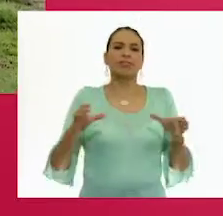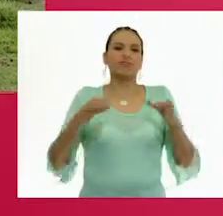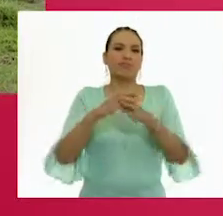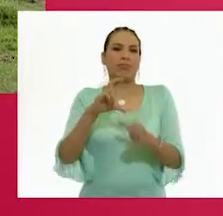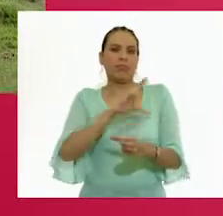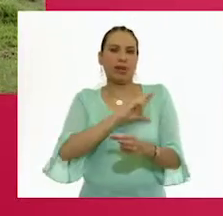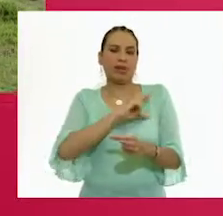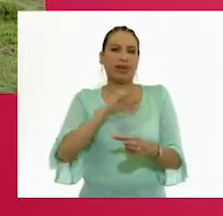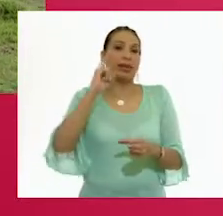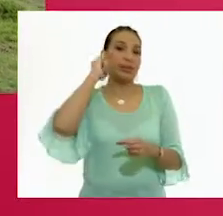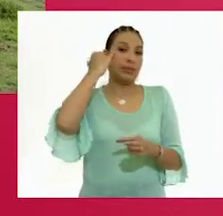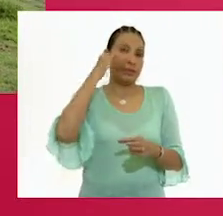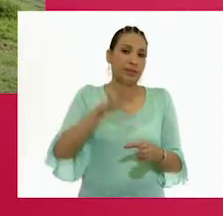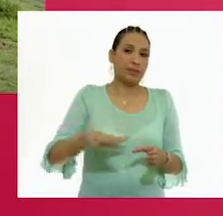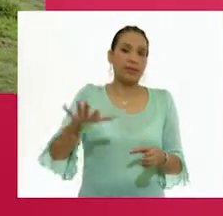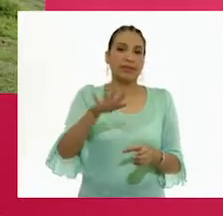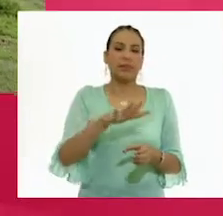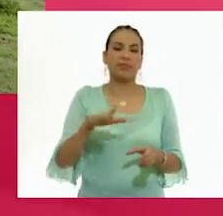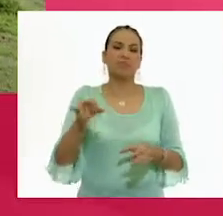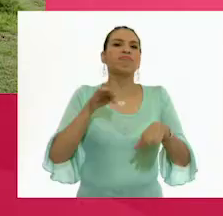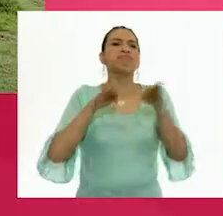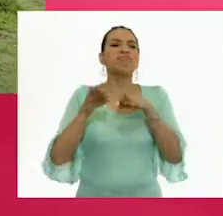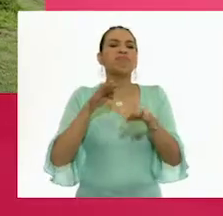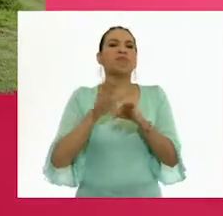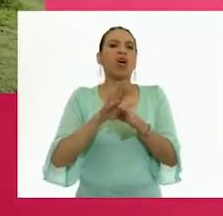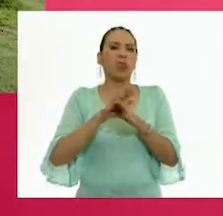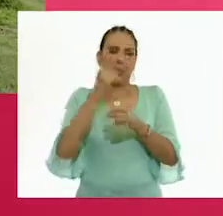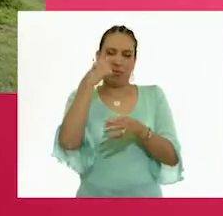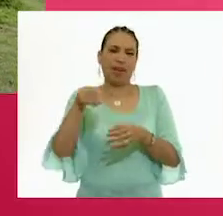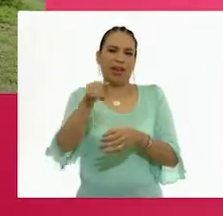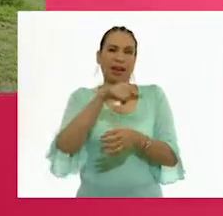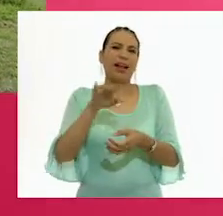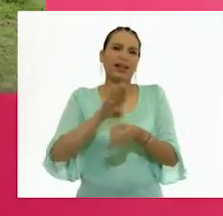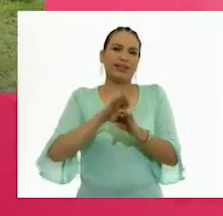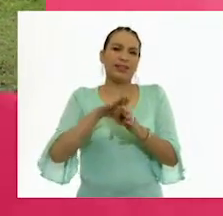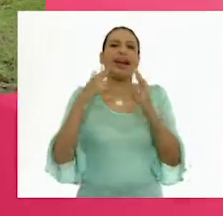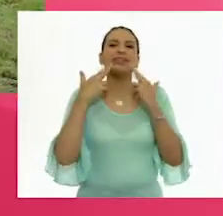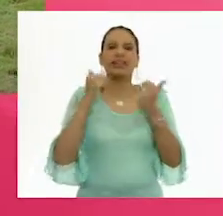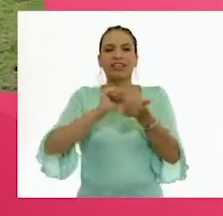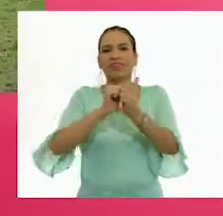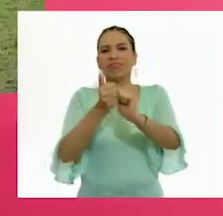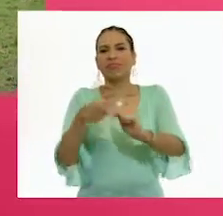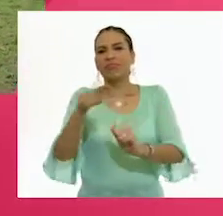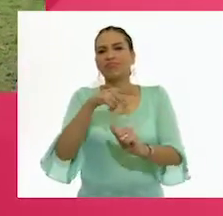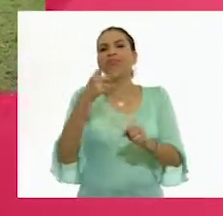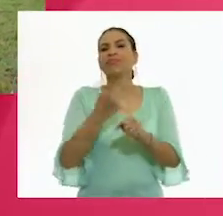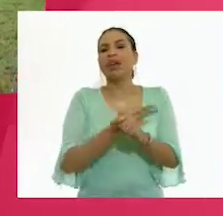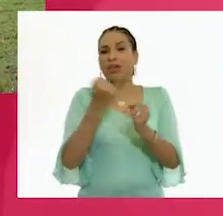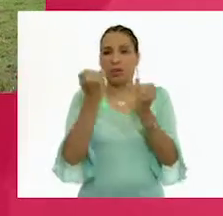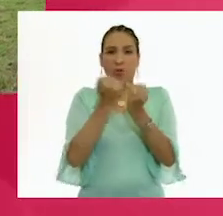y los indígenas pasaron a ser los trabajadores de las haciendas. Eso ocurrió también aquí en